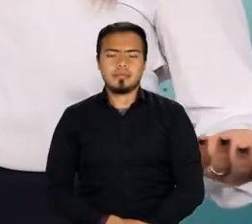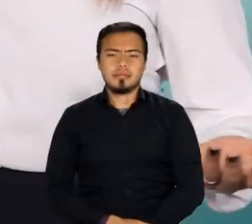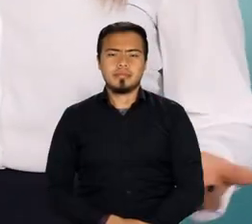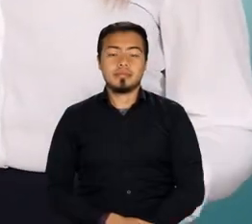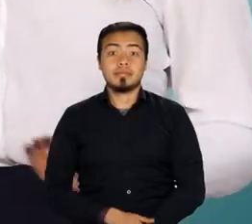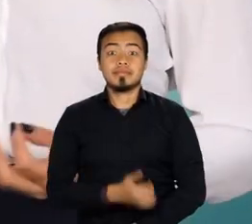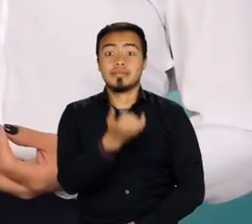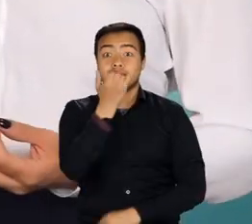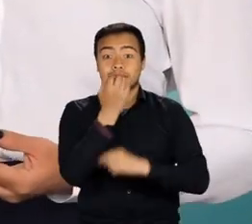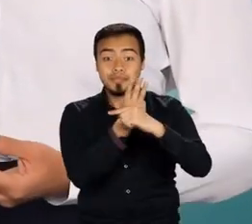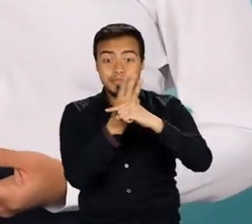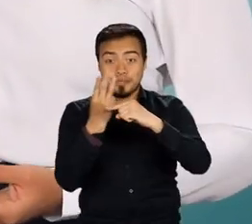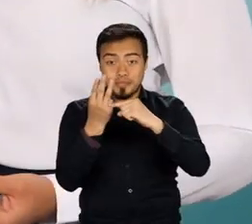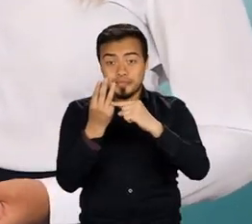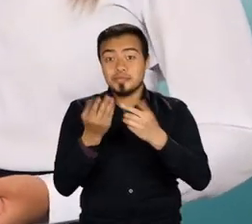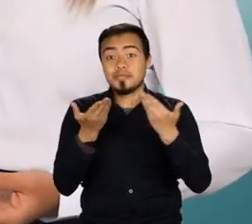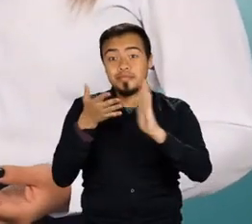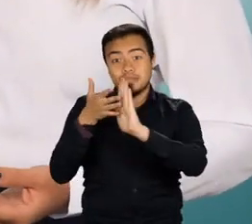Nuestro portal